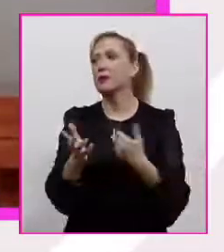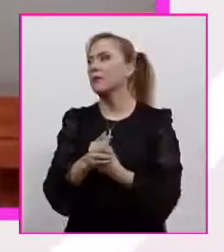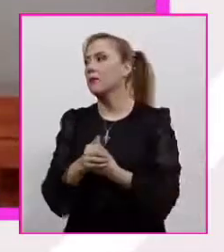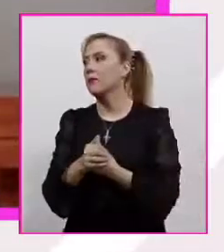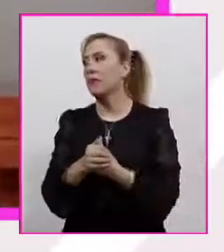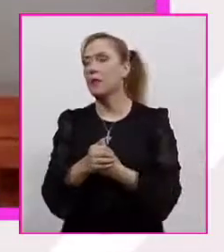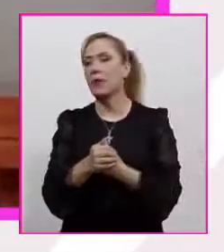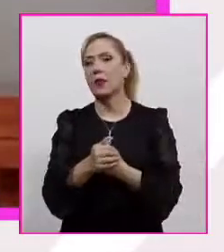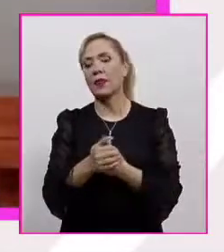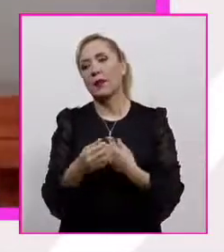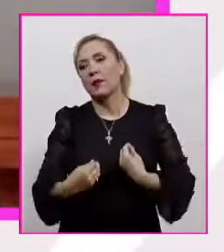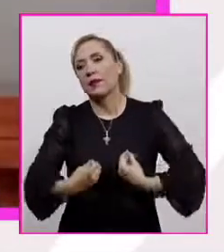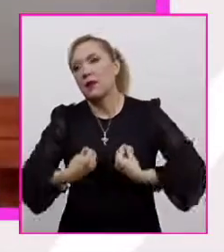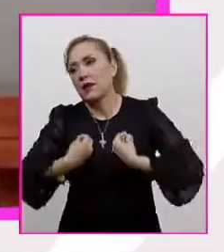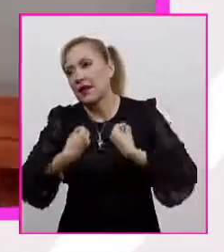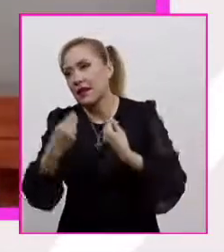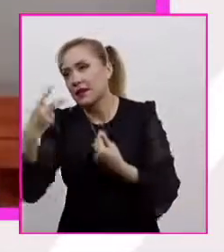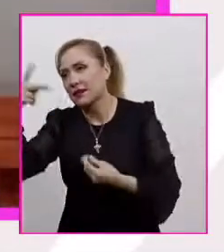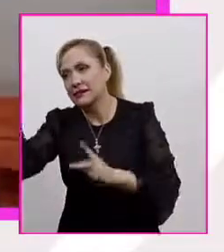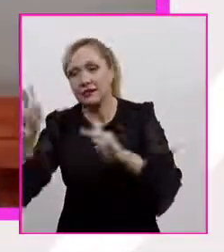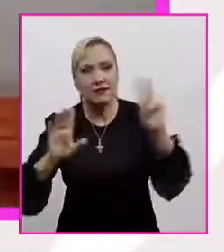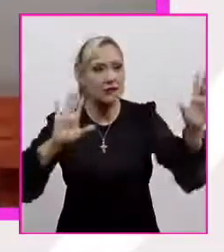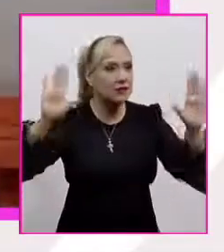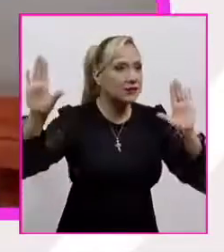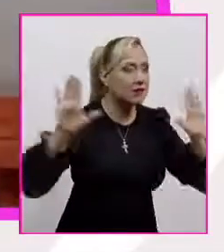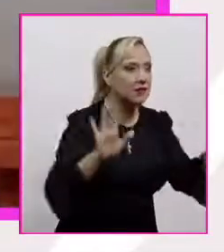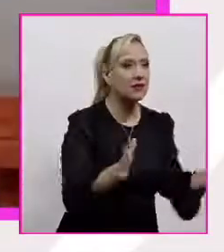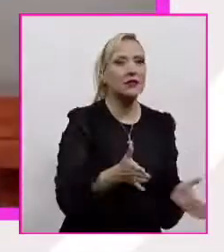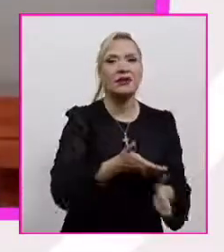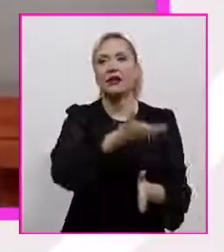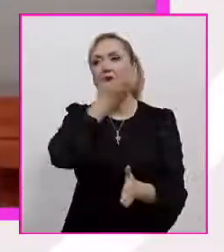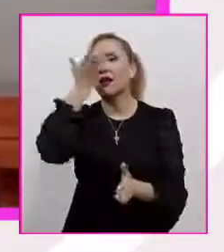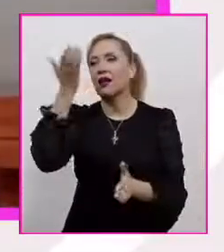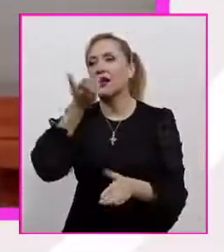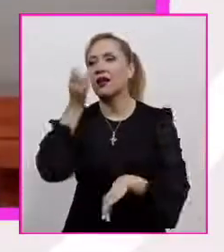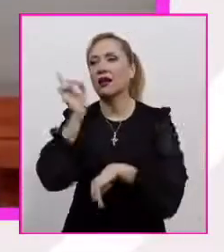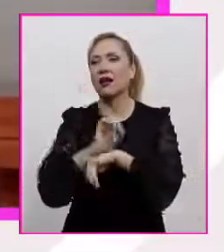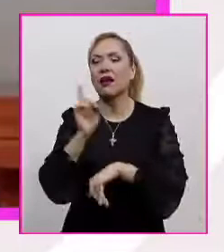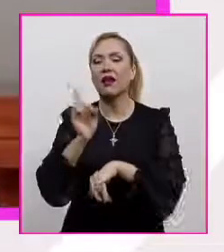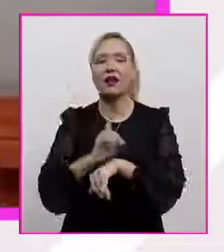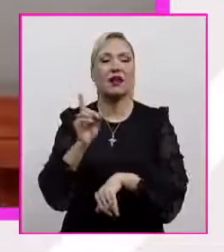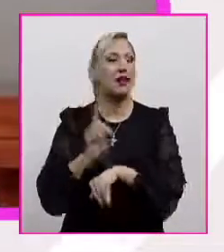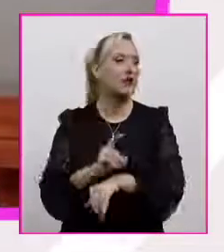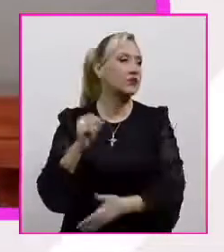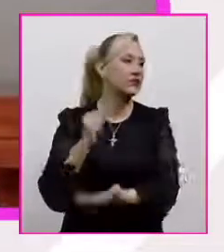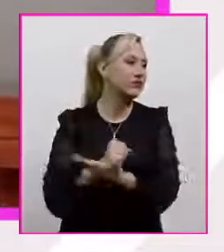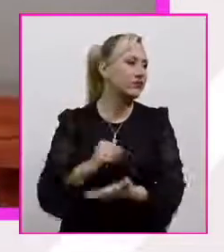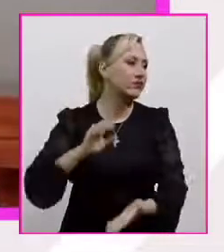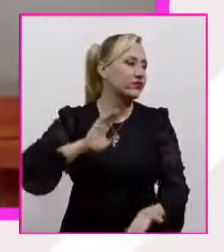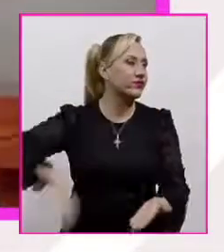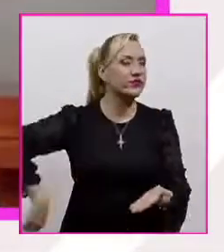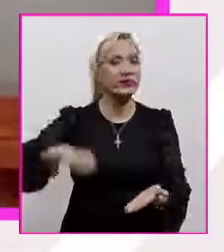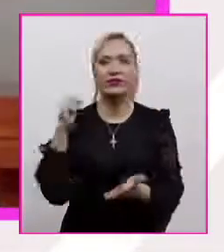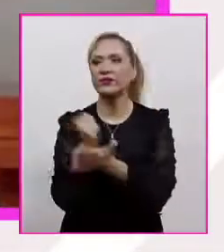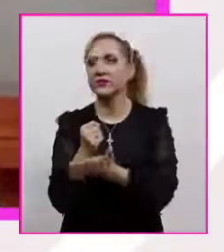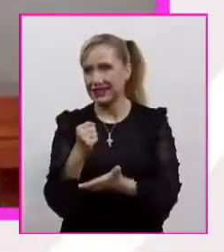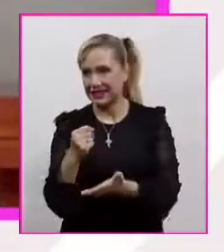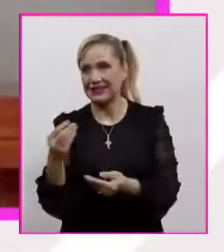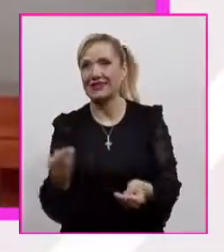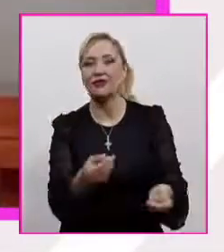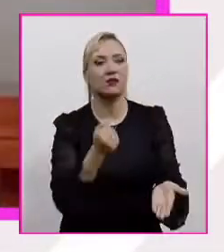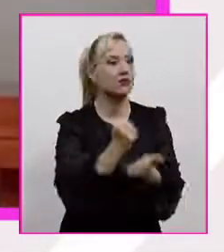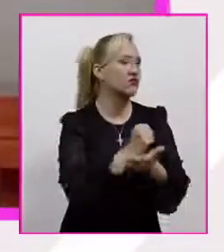a realidades distintas a las que tal vez están acostumbrados día a día. Entonces, creo que es una manera, es